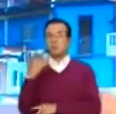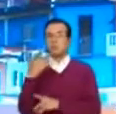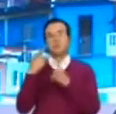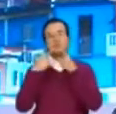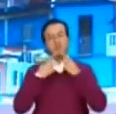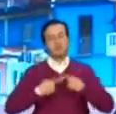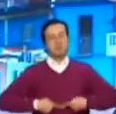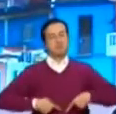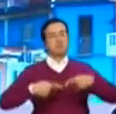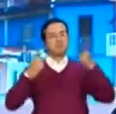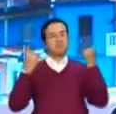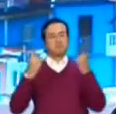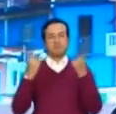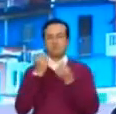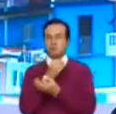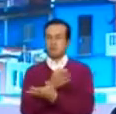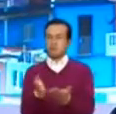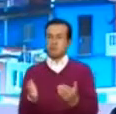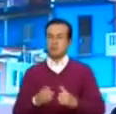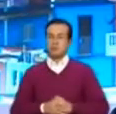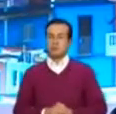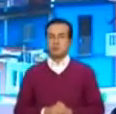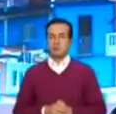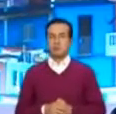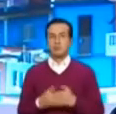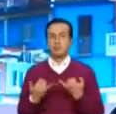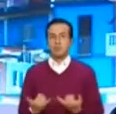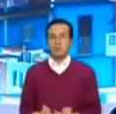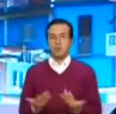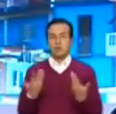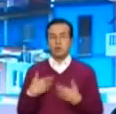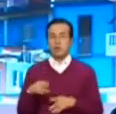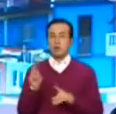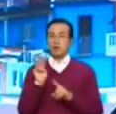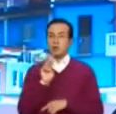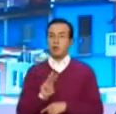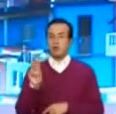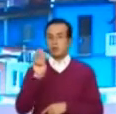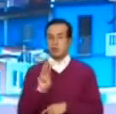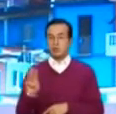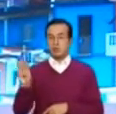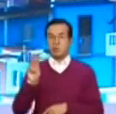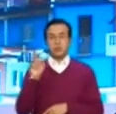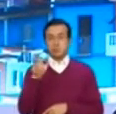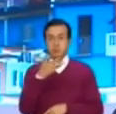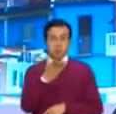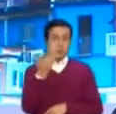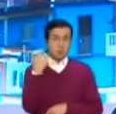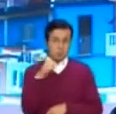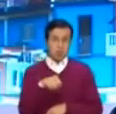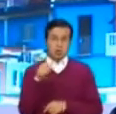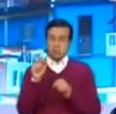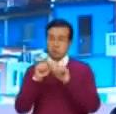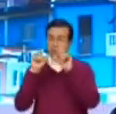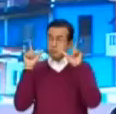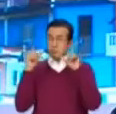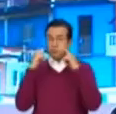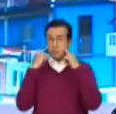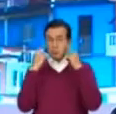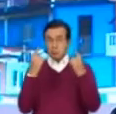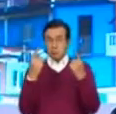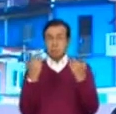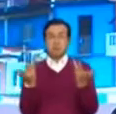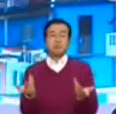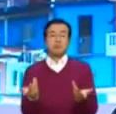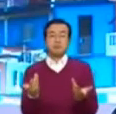puso de cara a la opinión pública. De hecho, en este momento hay una página web donde quien quiera puede acceder a la información que